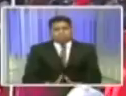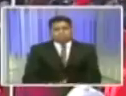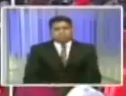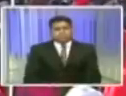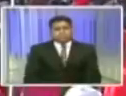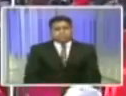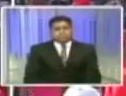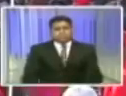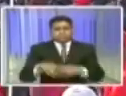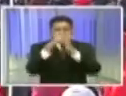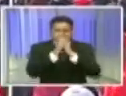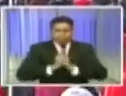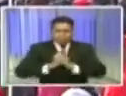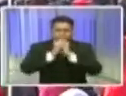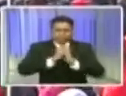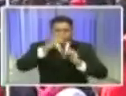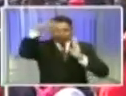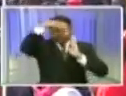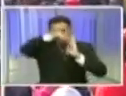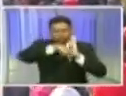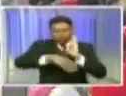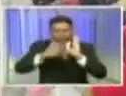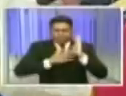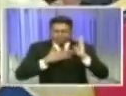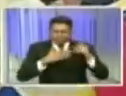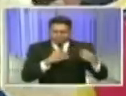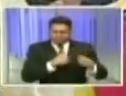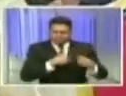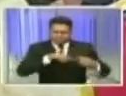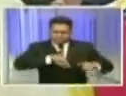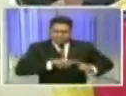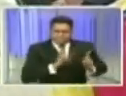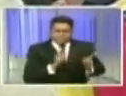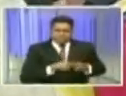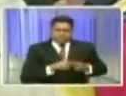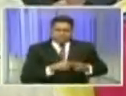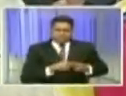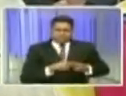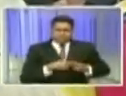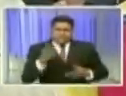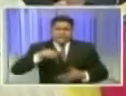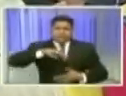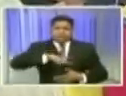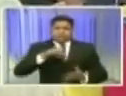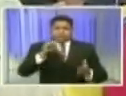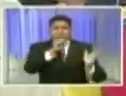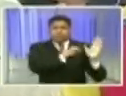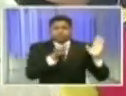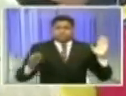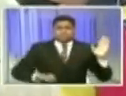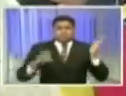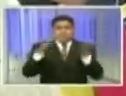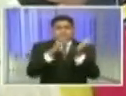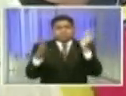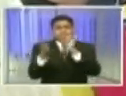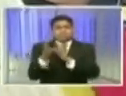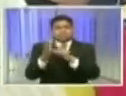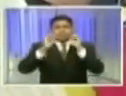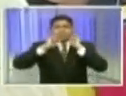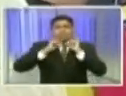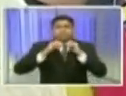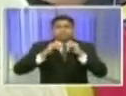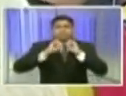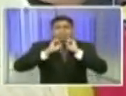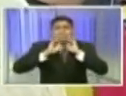desde la oración profunda de mi corazón, y a nuestro Señor Jesucristo, que le diera la bendición de la